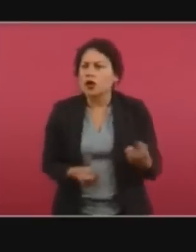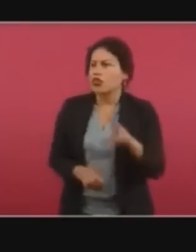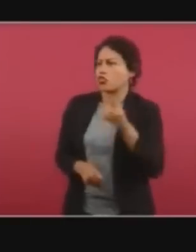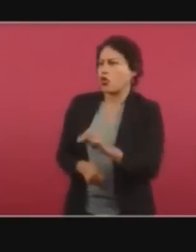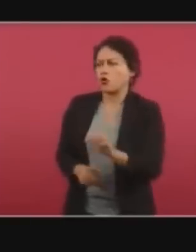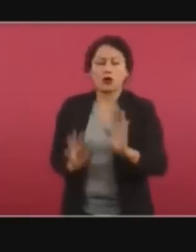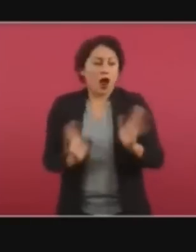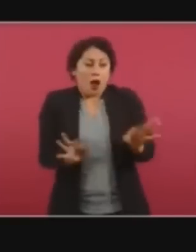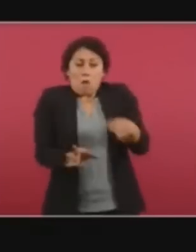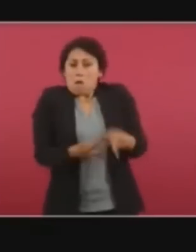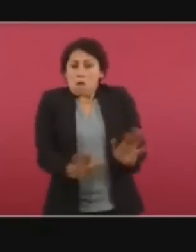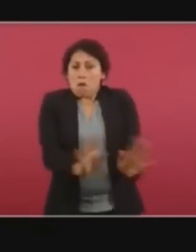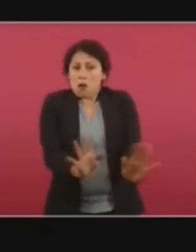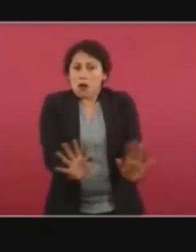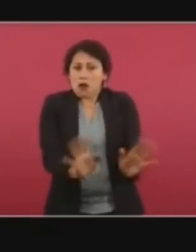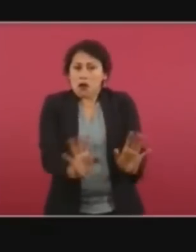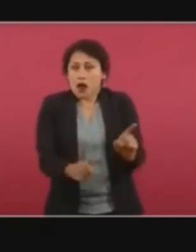le dijo que no. Ya vamos.